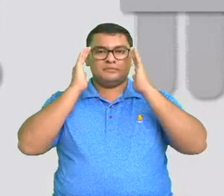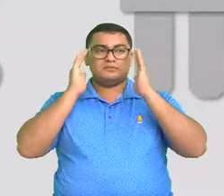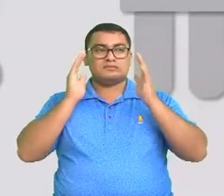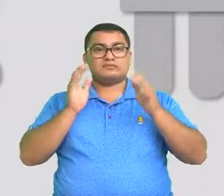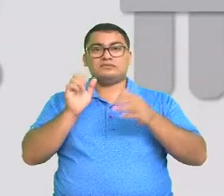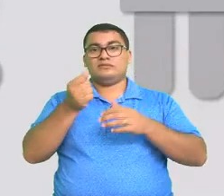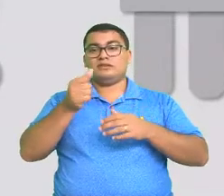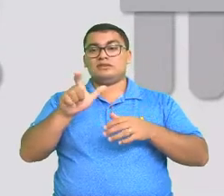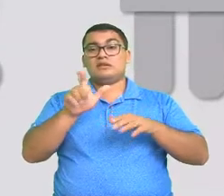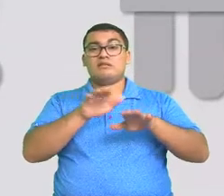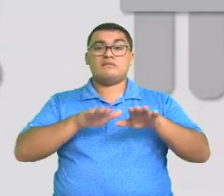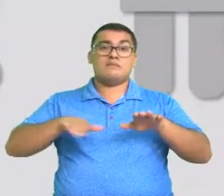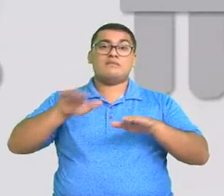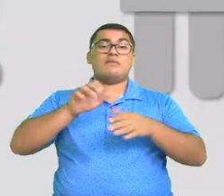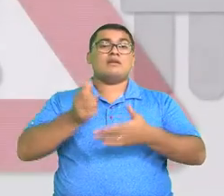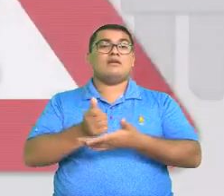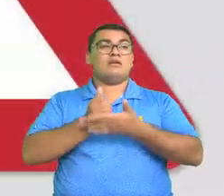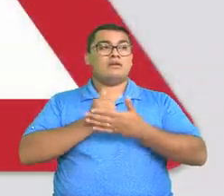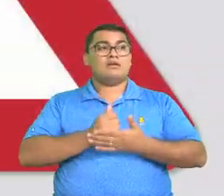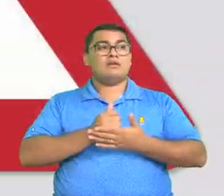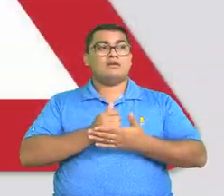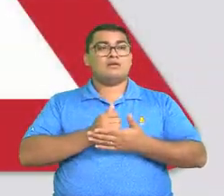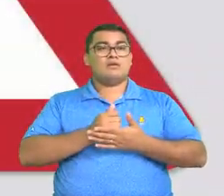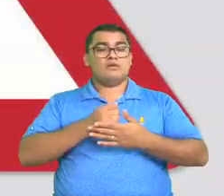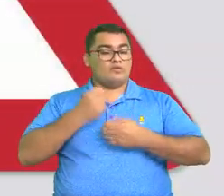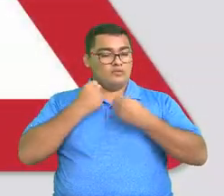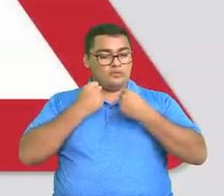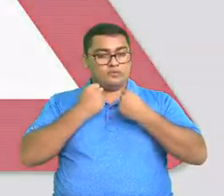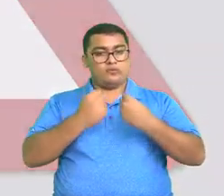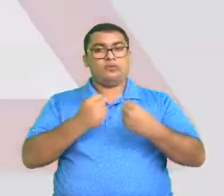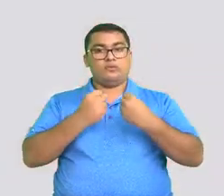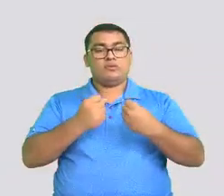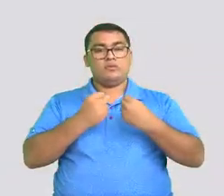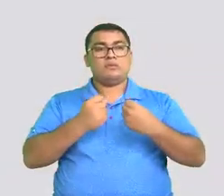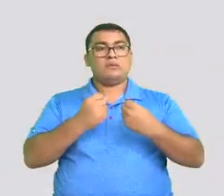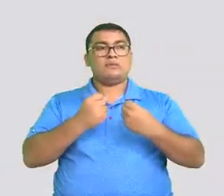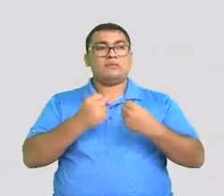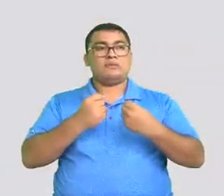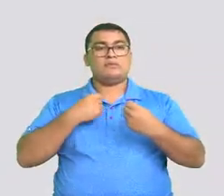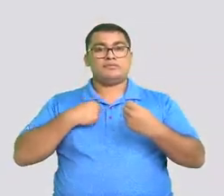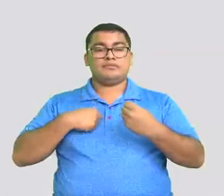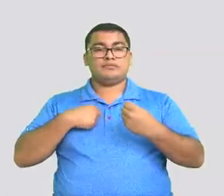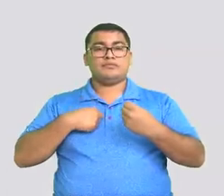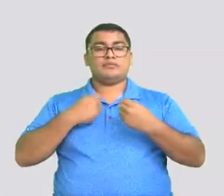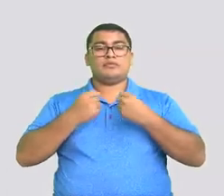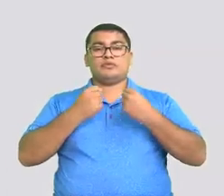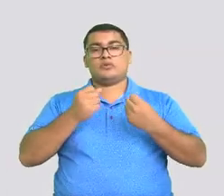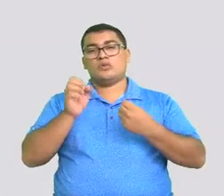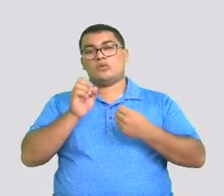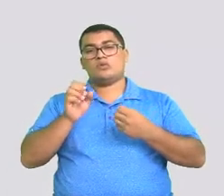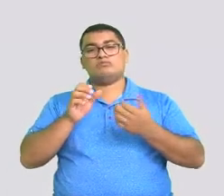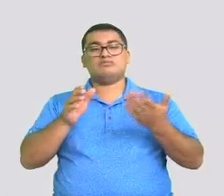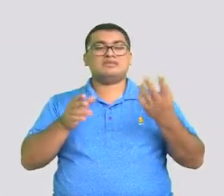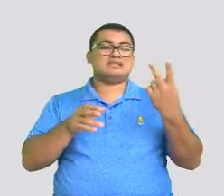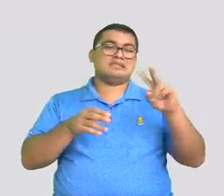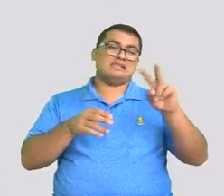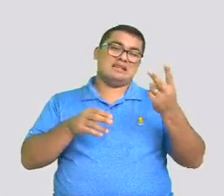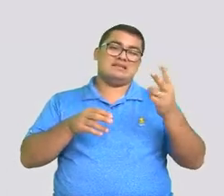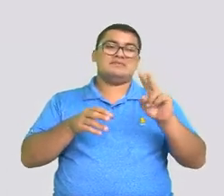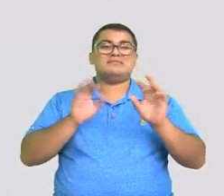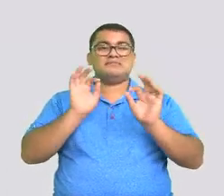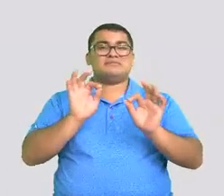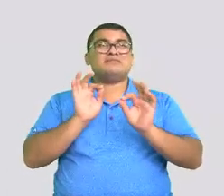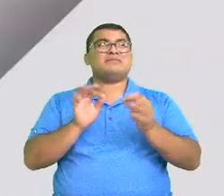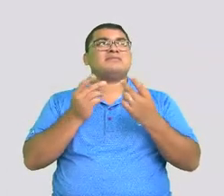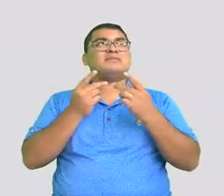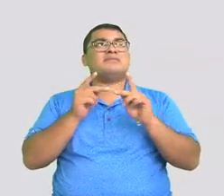sal va a contribuir más a reponer los nutrientes perdidos por una diarrea. Sí. Sí, o el que tiene menos sal. Los dos hacen lo mismo, ¿verdad? Pero lo